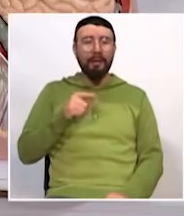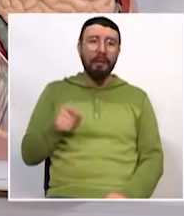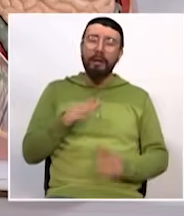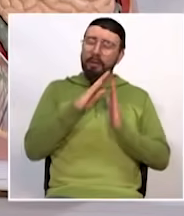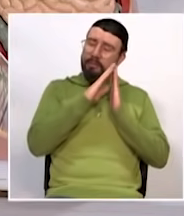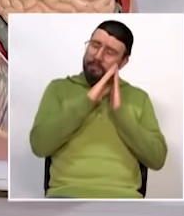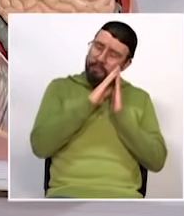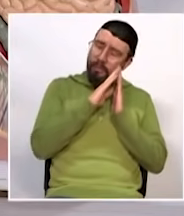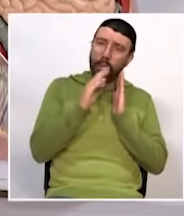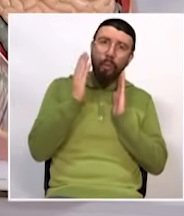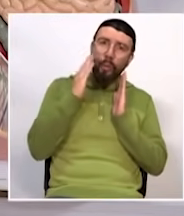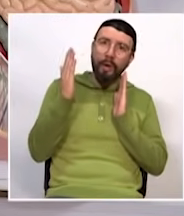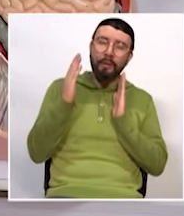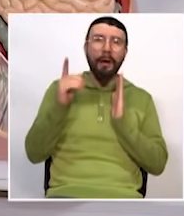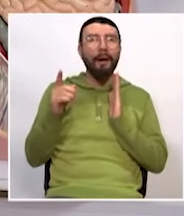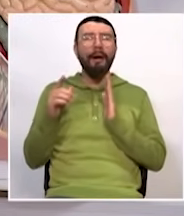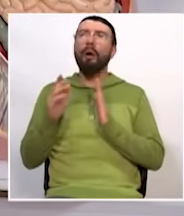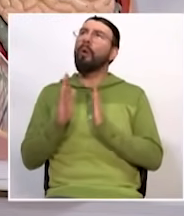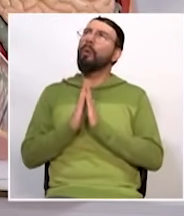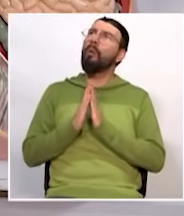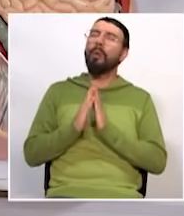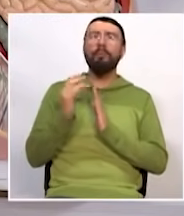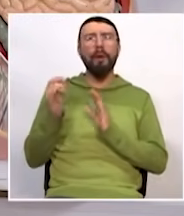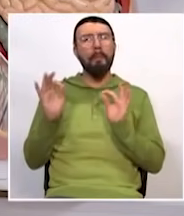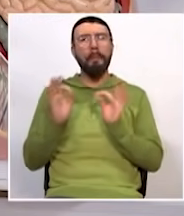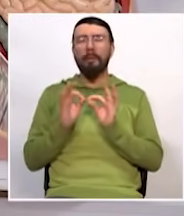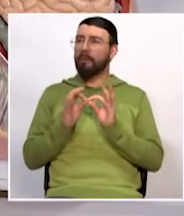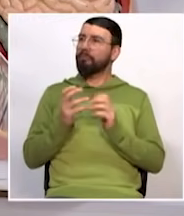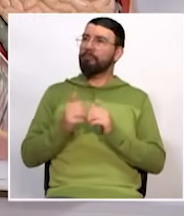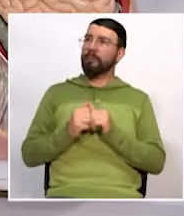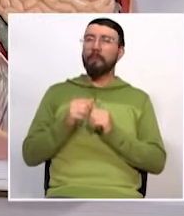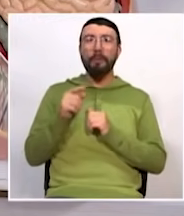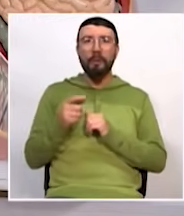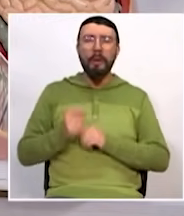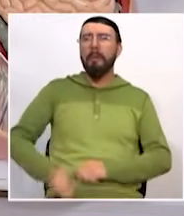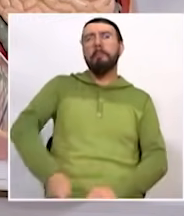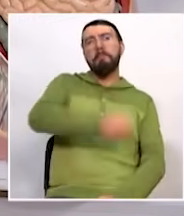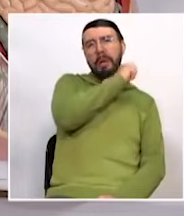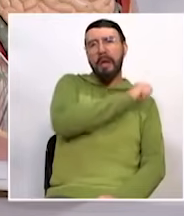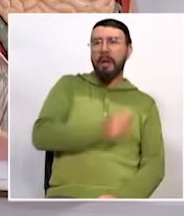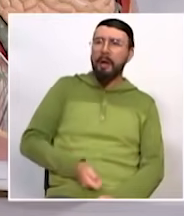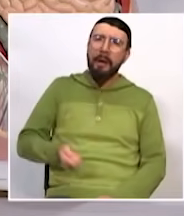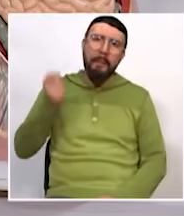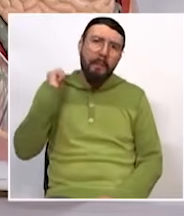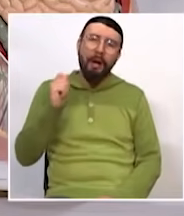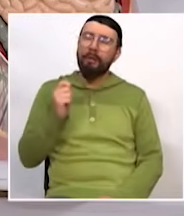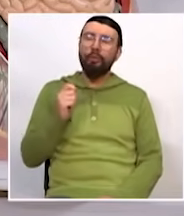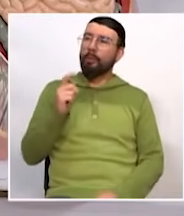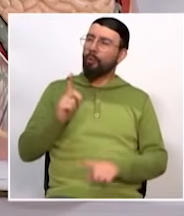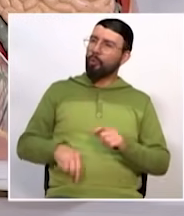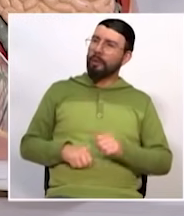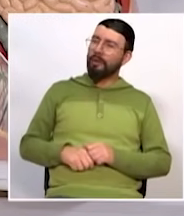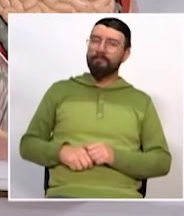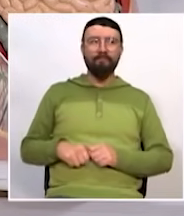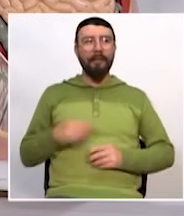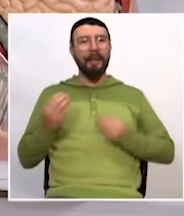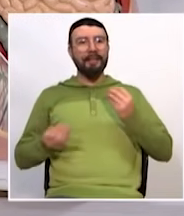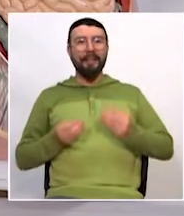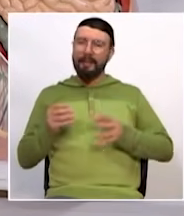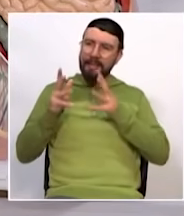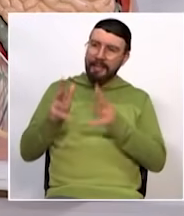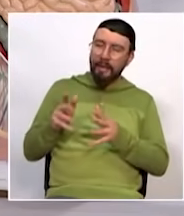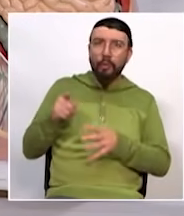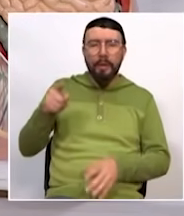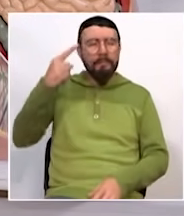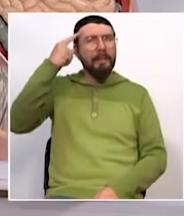sino cuando estaban escuchando misa y en la iglesia lo pérez acabó latido y comer porque generaría un distractor entonces les enseñaron esto cuando